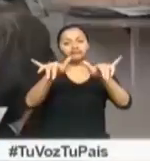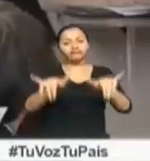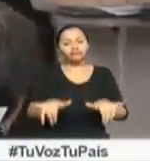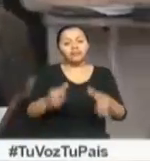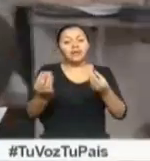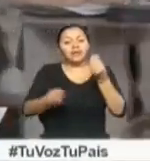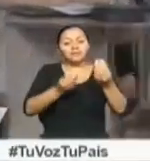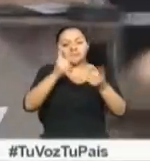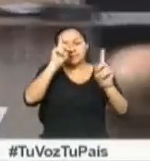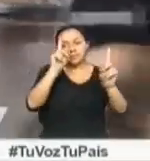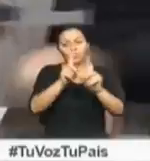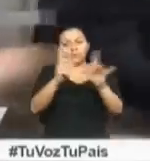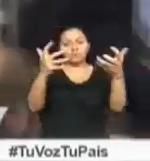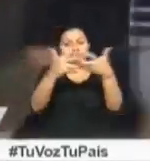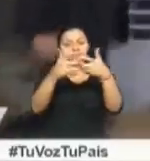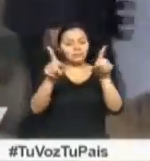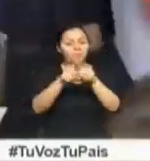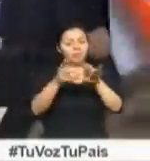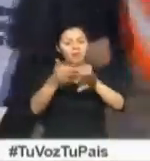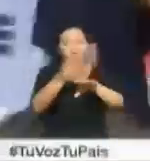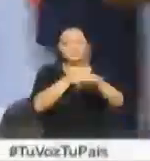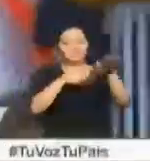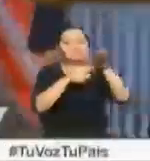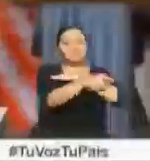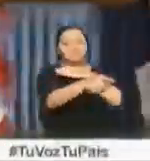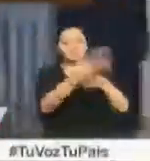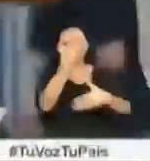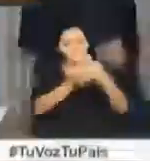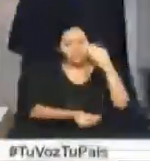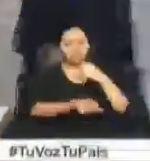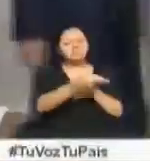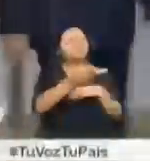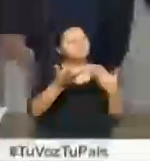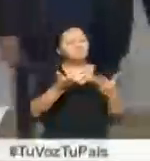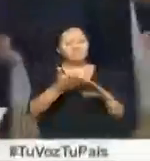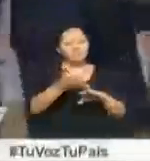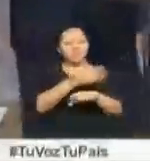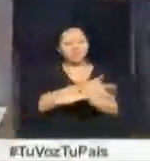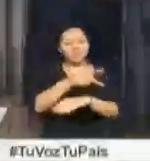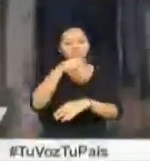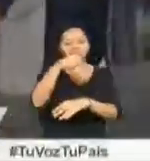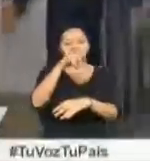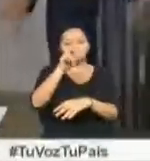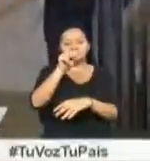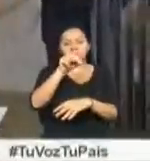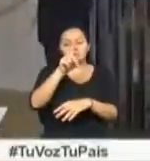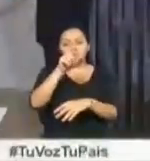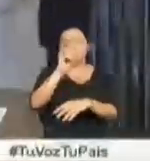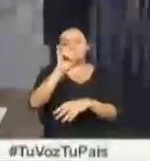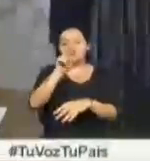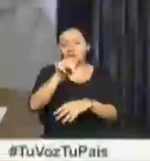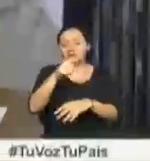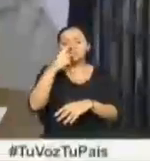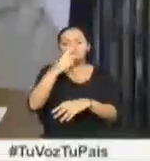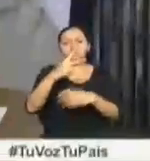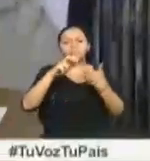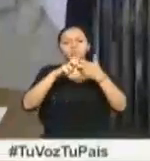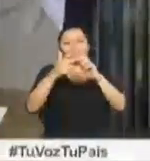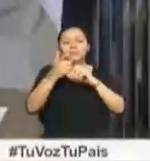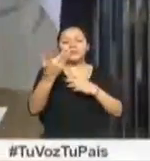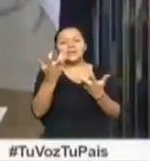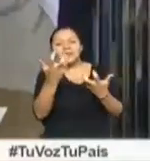región coincidió con el último y fallido lanzamiento de misil balístico realizado por Pyongyang, al que calificó como una